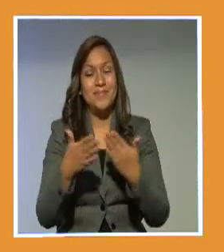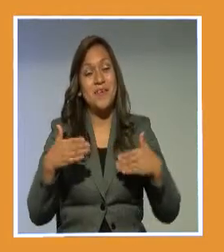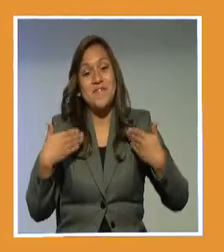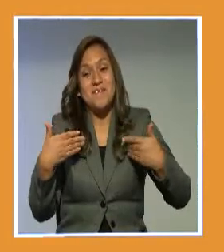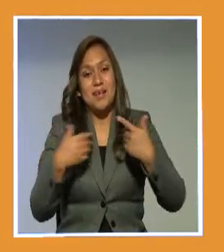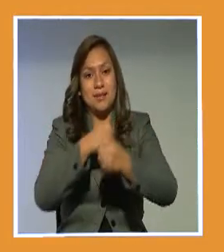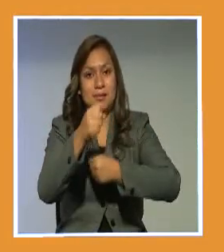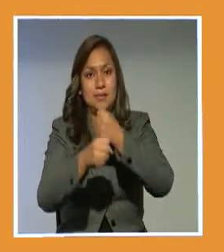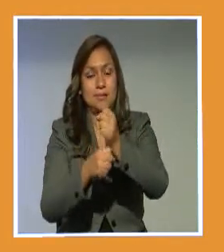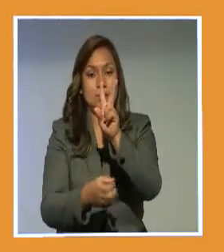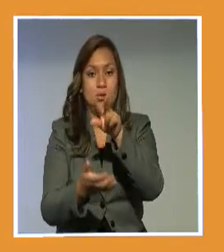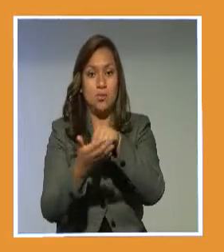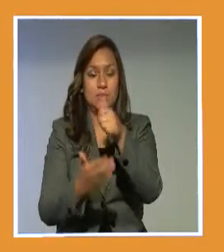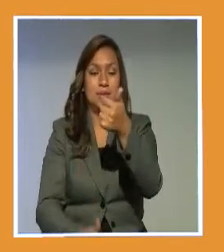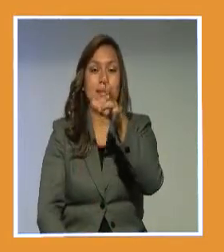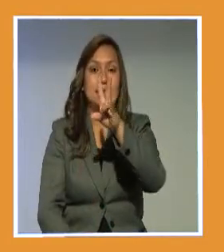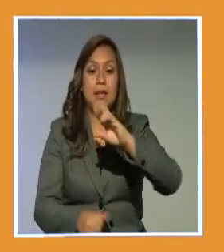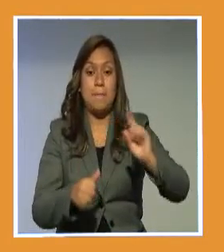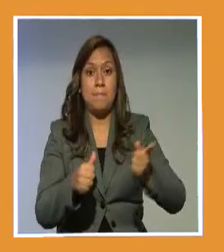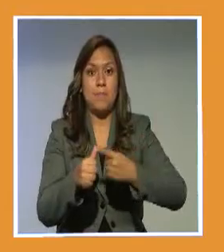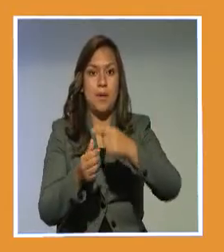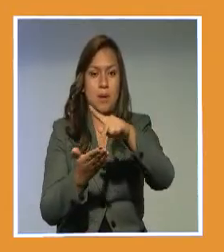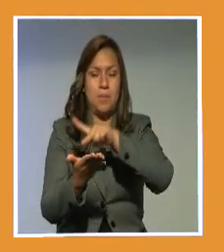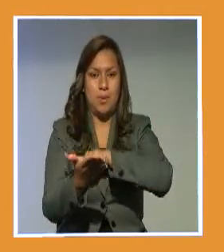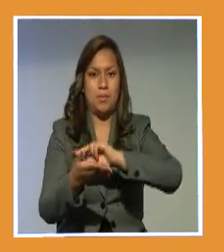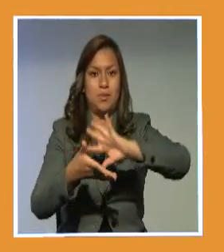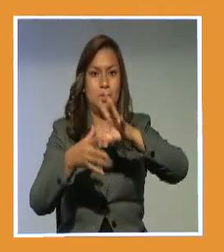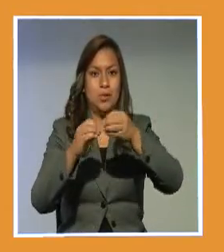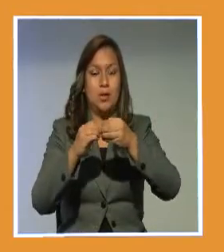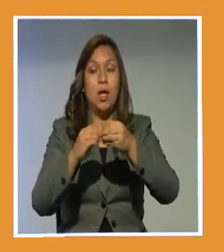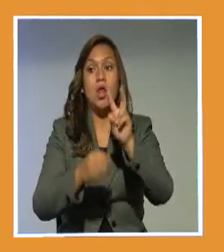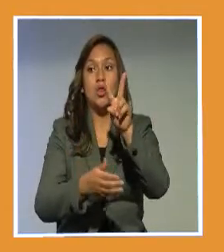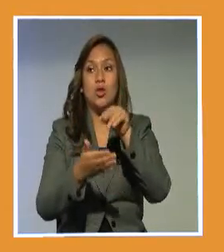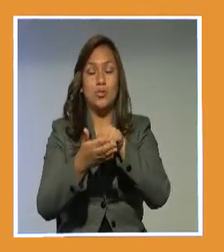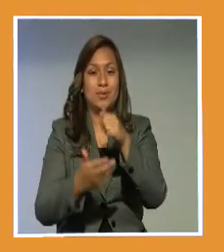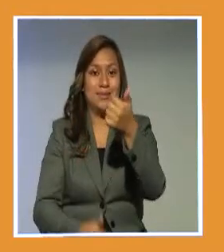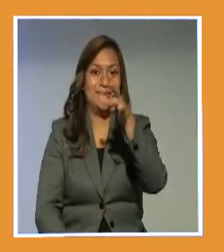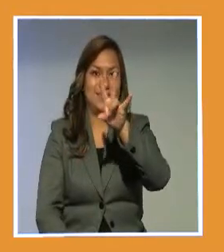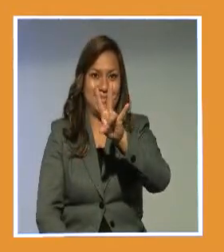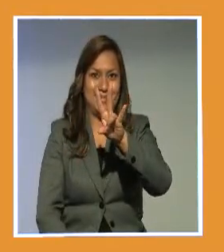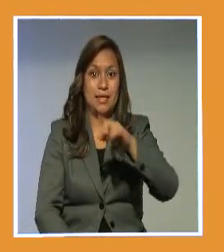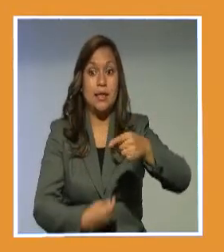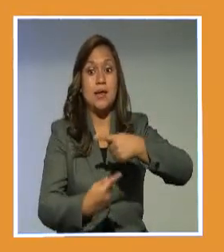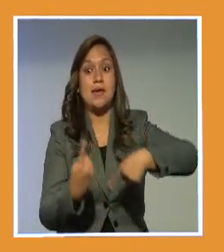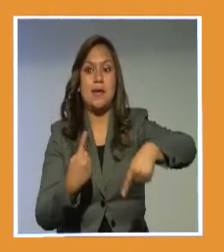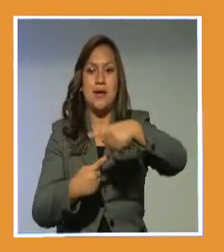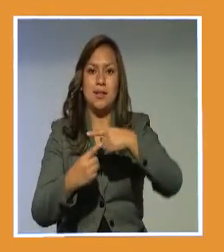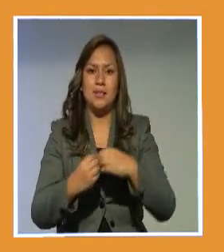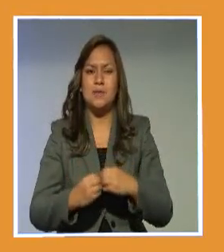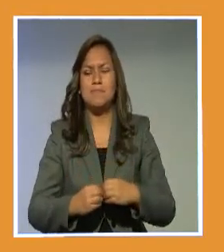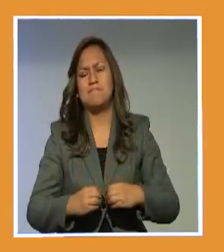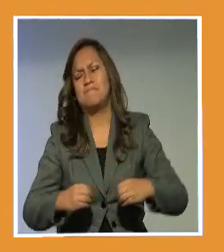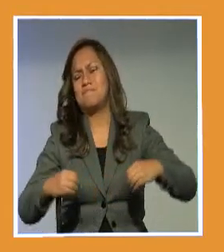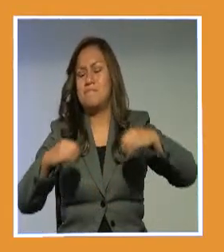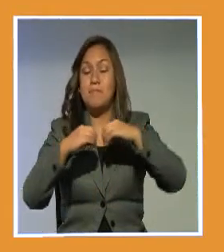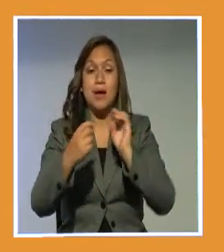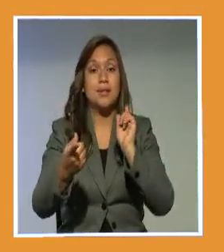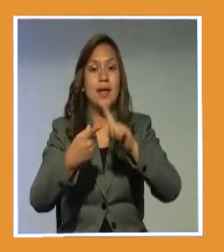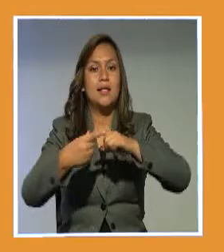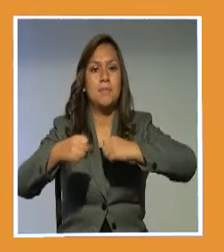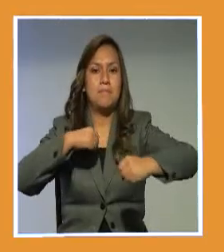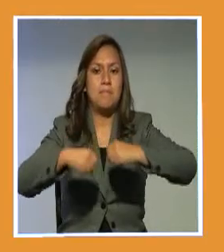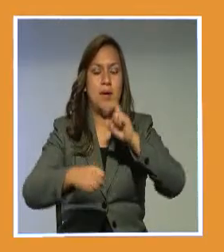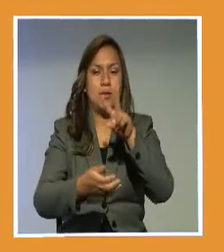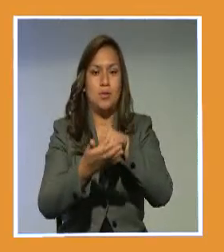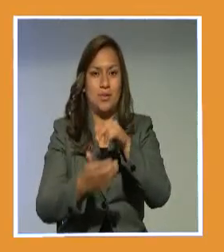año 2017, nuestro primer programa contigo de ley de este año, y seguro al regreso tendremos muchísimos programas más hasta mayo del 2017,